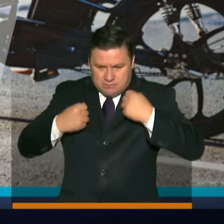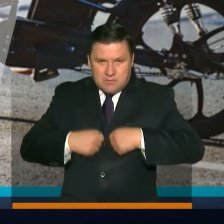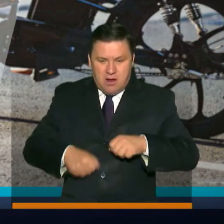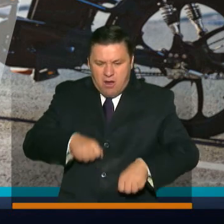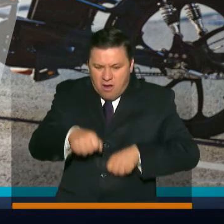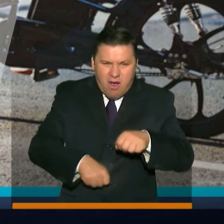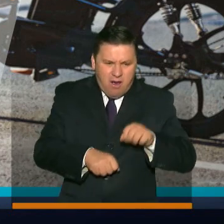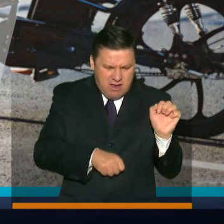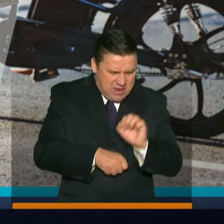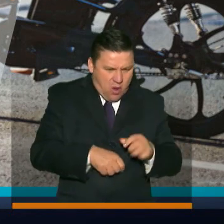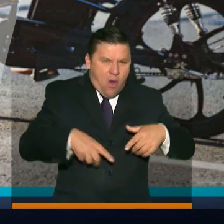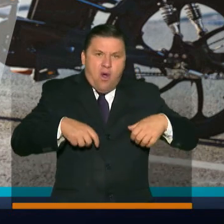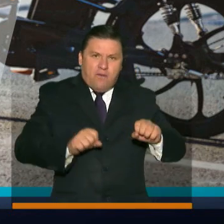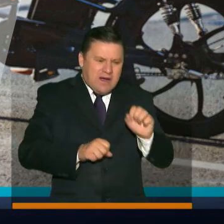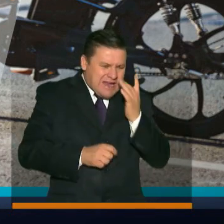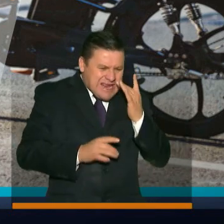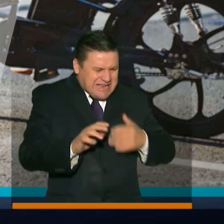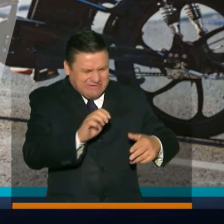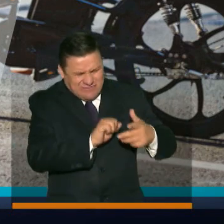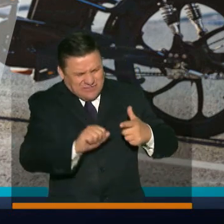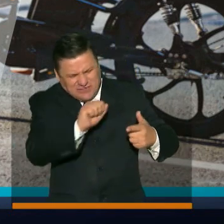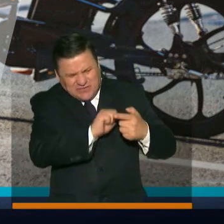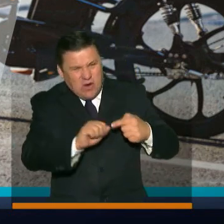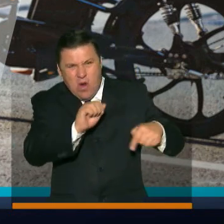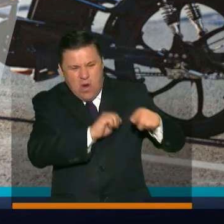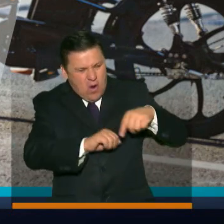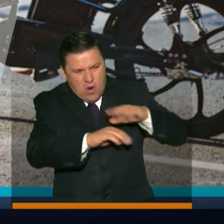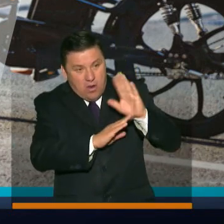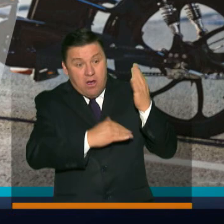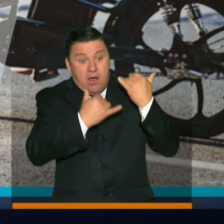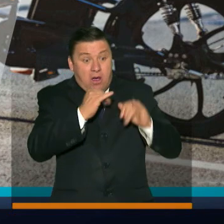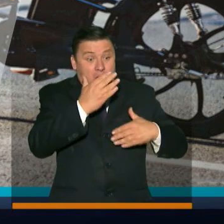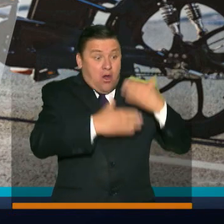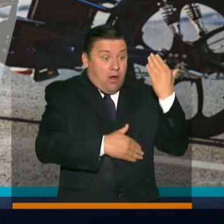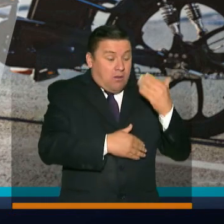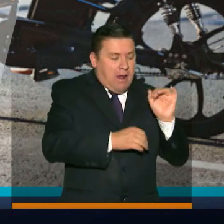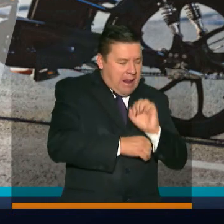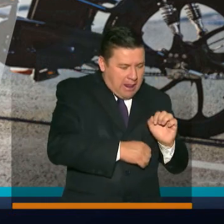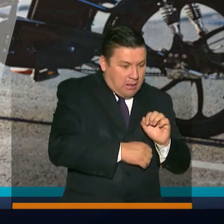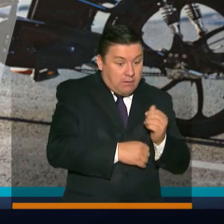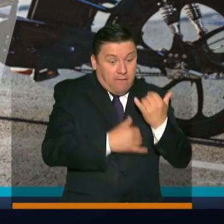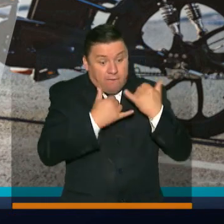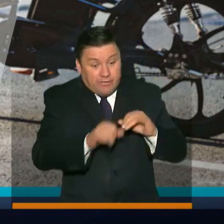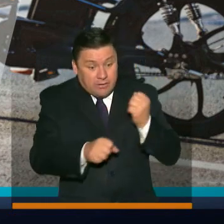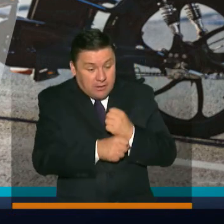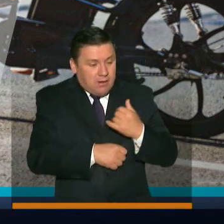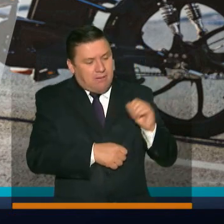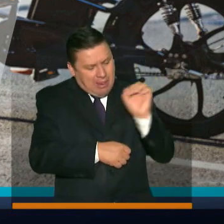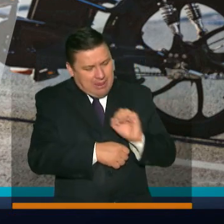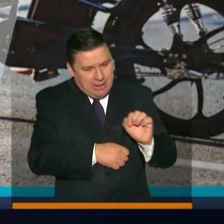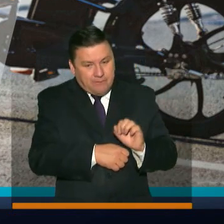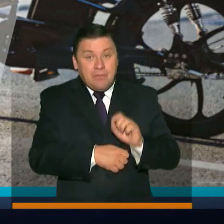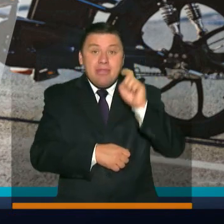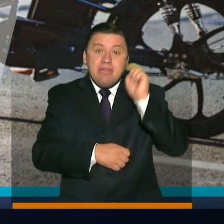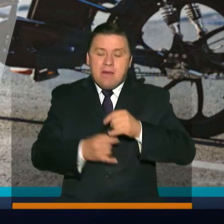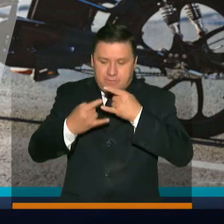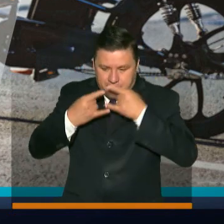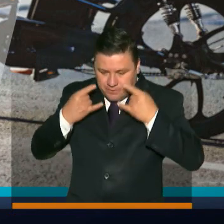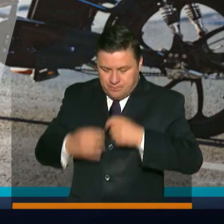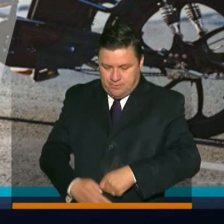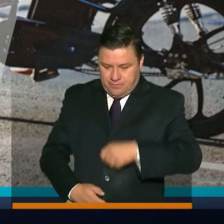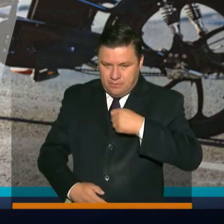del vehículo donde se llevan los domicilios al comenzar y terminar su jornada. Es obligatorio el uso de medidas de protección durante